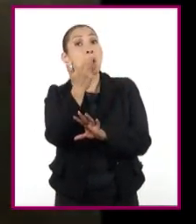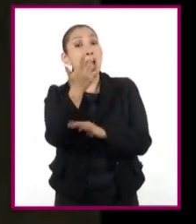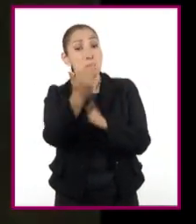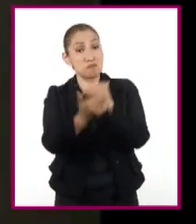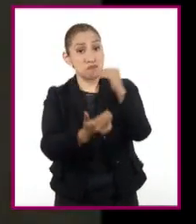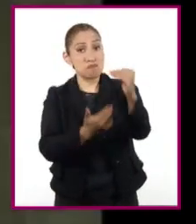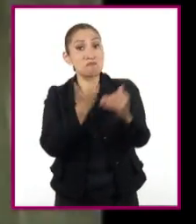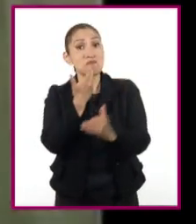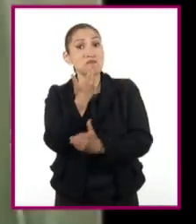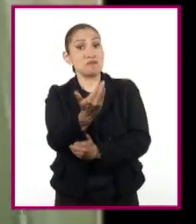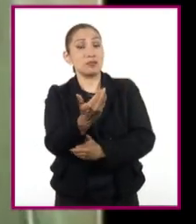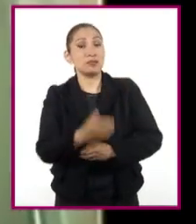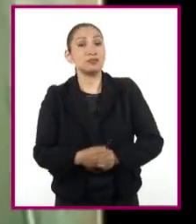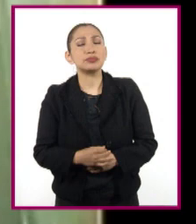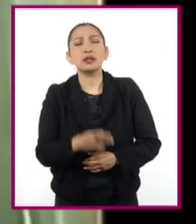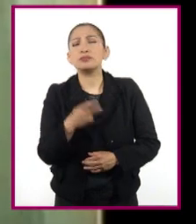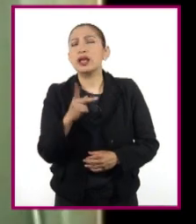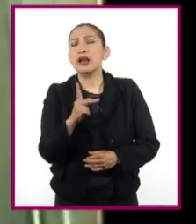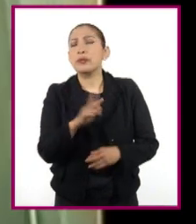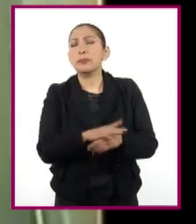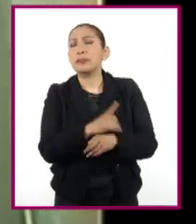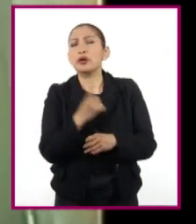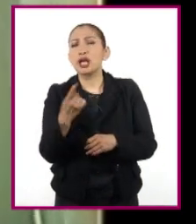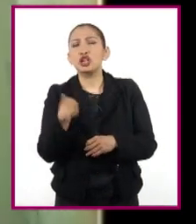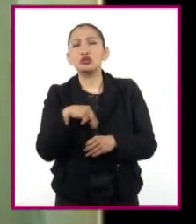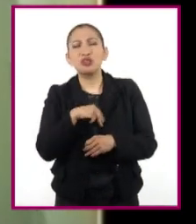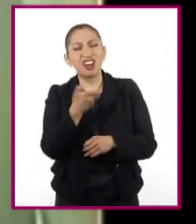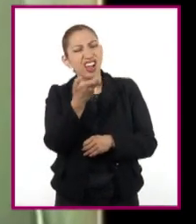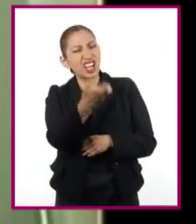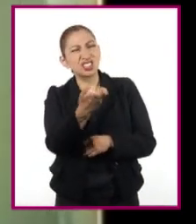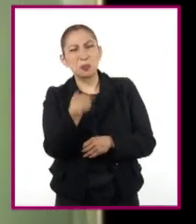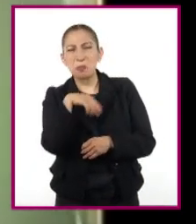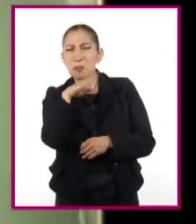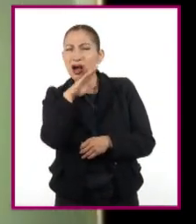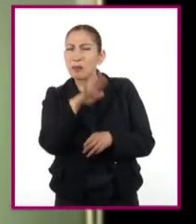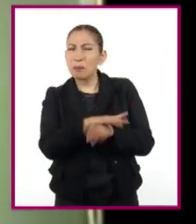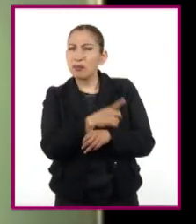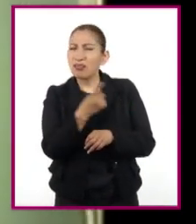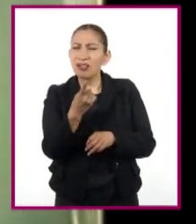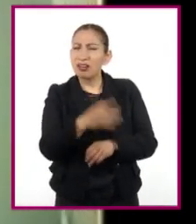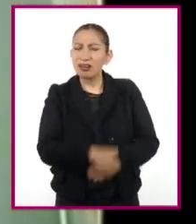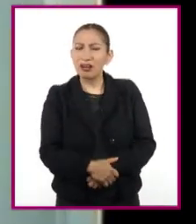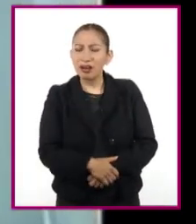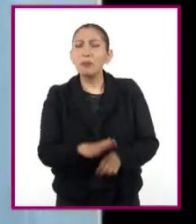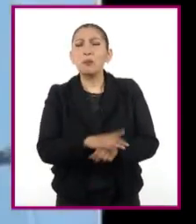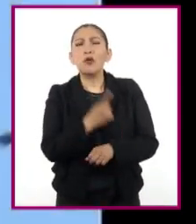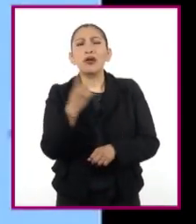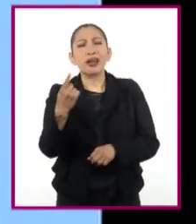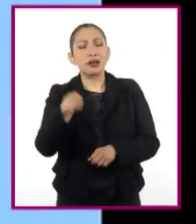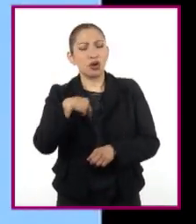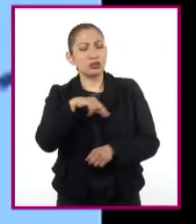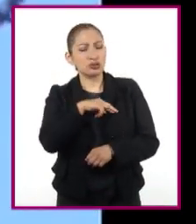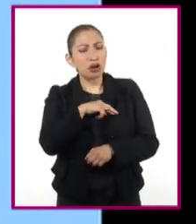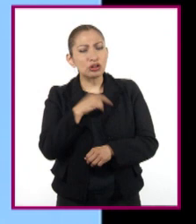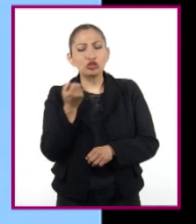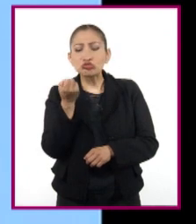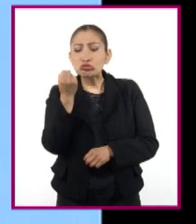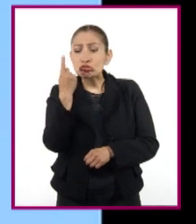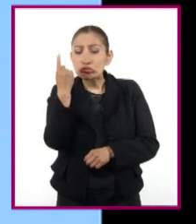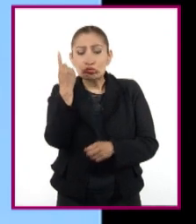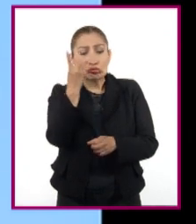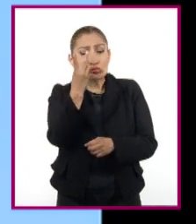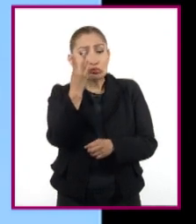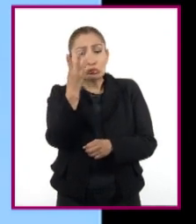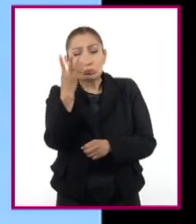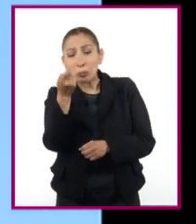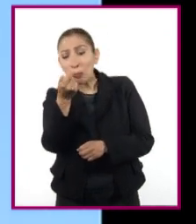resultados. Pero ¿por qué hemos llegado a esta situación? ¿Por qué hemos de contar a los individuos de